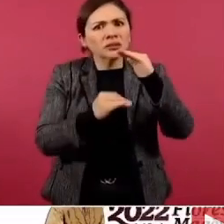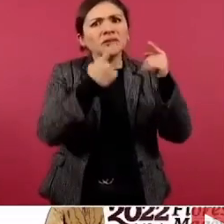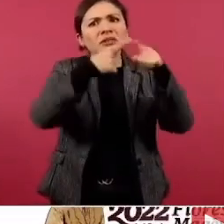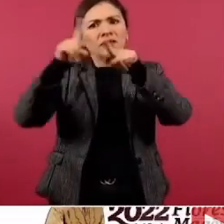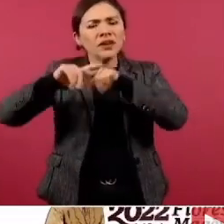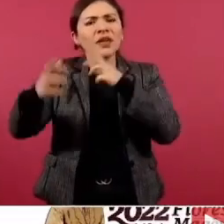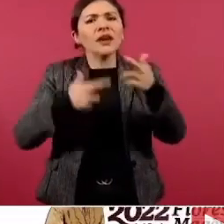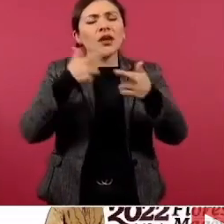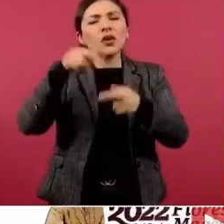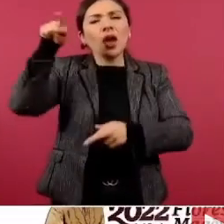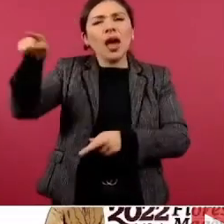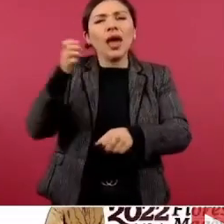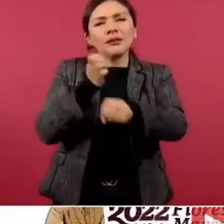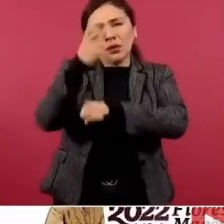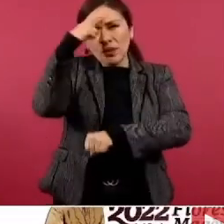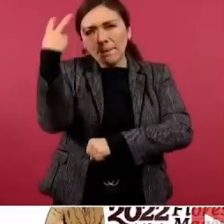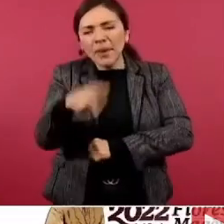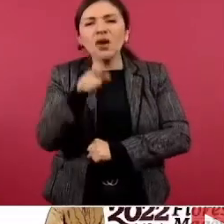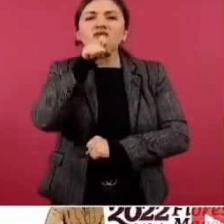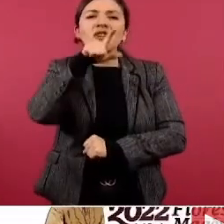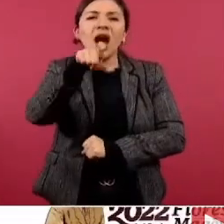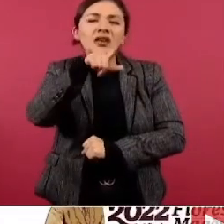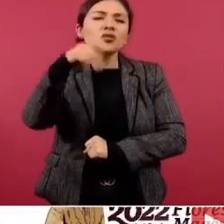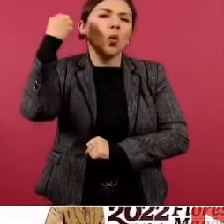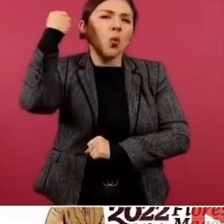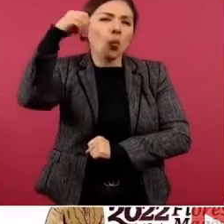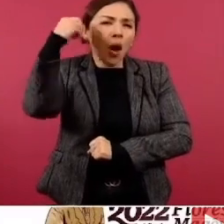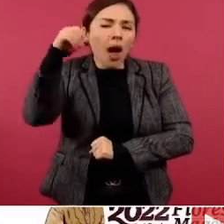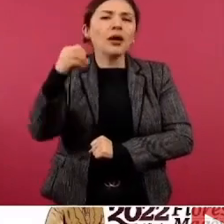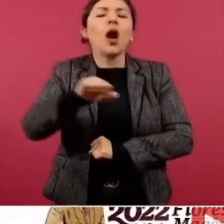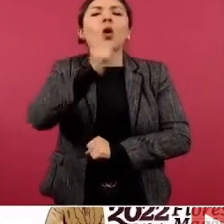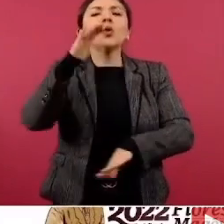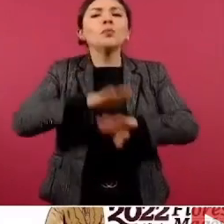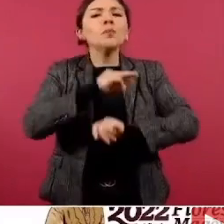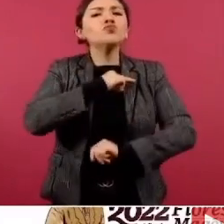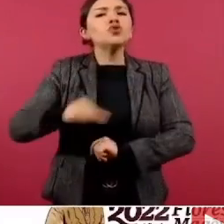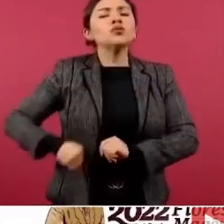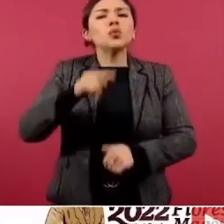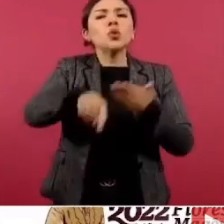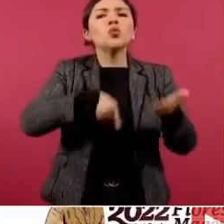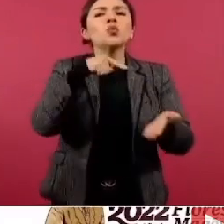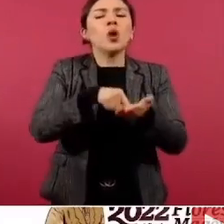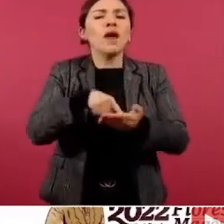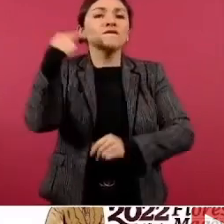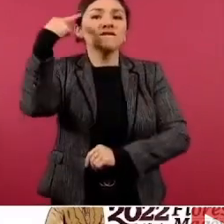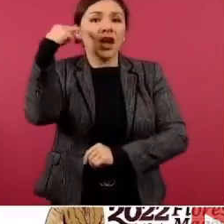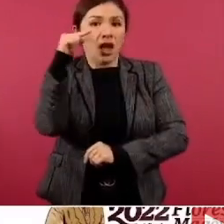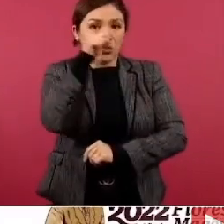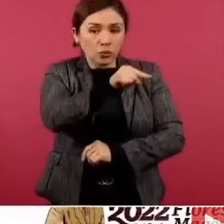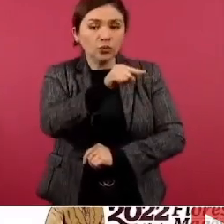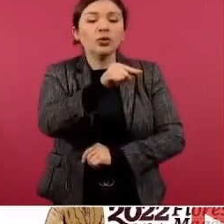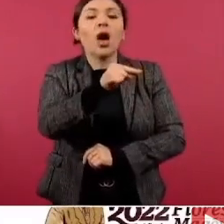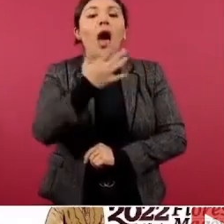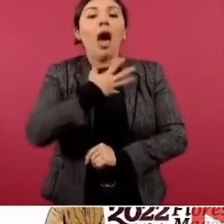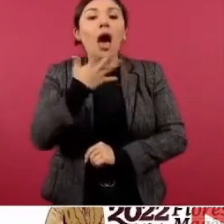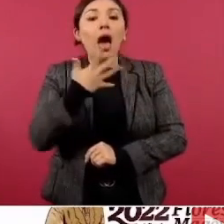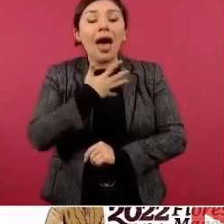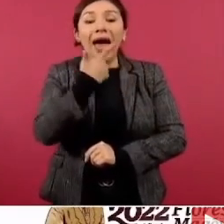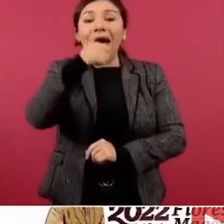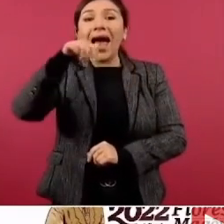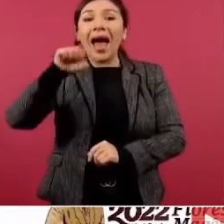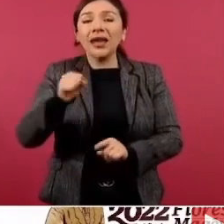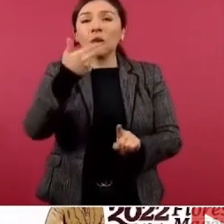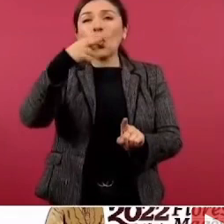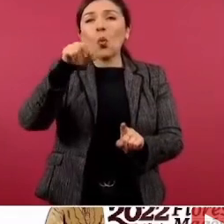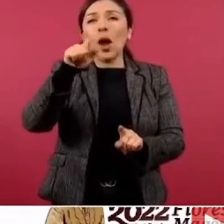en los estados de México, Jalisco, Oaxaca y sobre todo en el municipio de Puente Nacional, en Veracruz, en donde Gas de